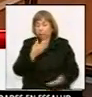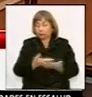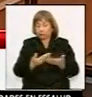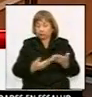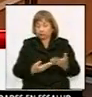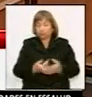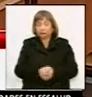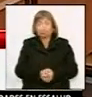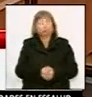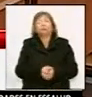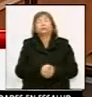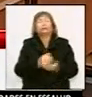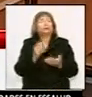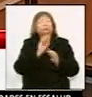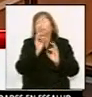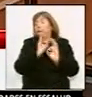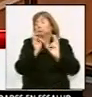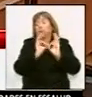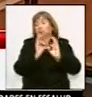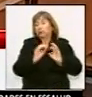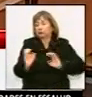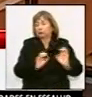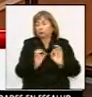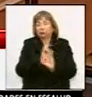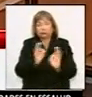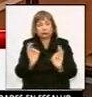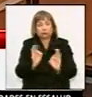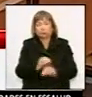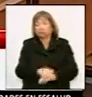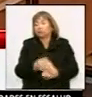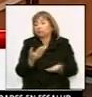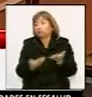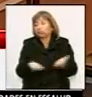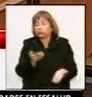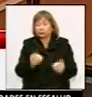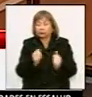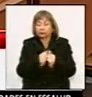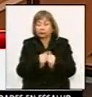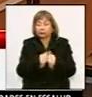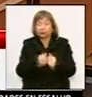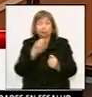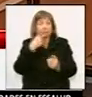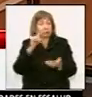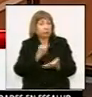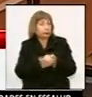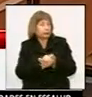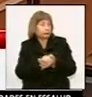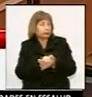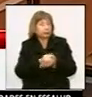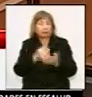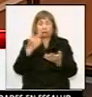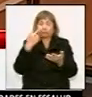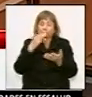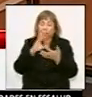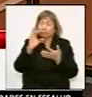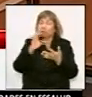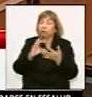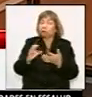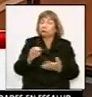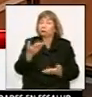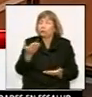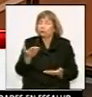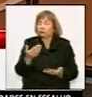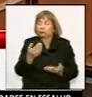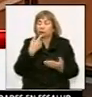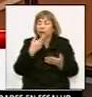grupo de trabajo, y nada se ha hecho, señores. Pese que hay informe de la Contraloría, hay del Procurador, eso